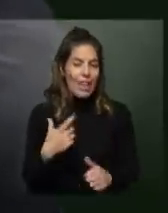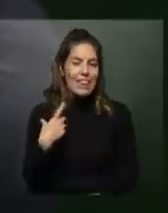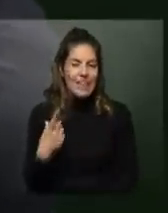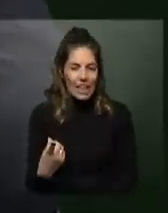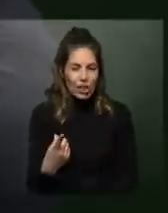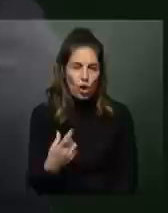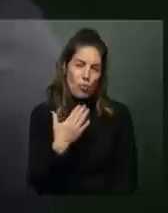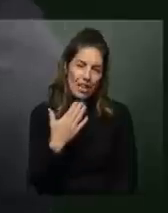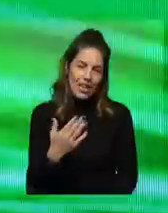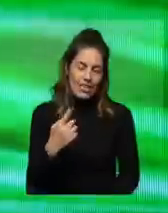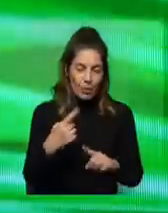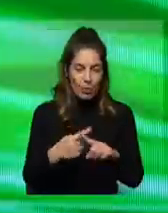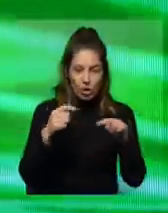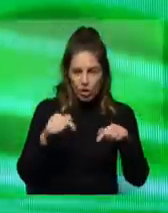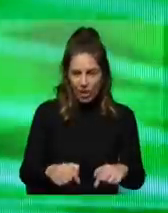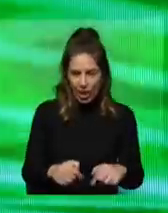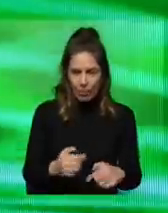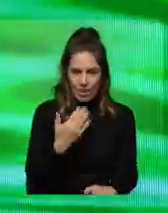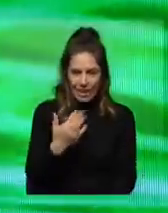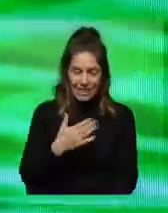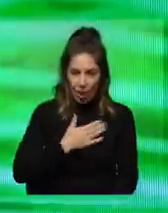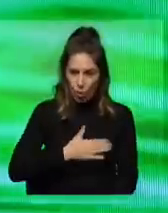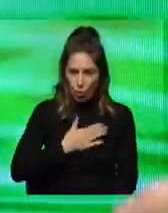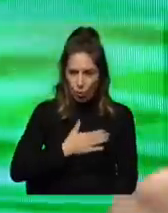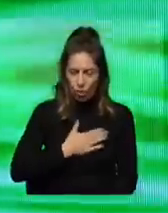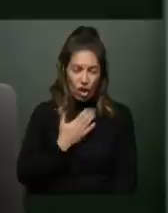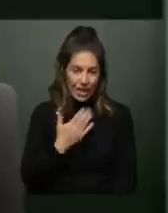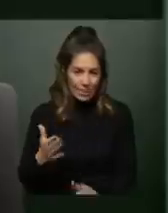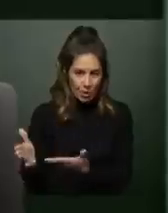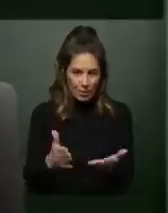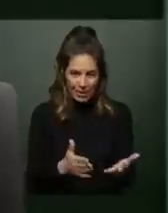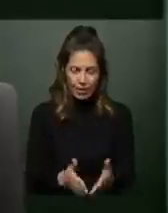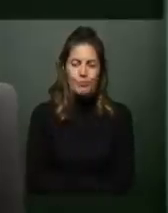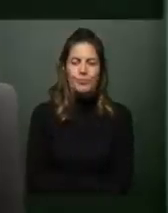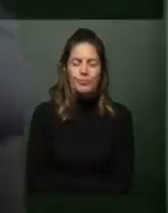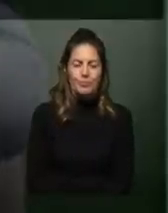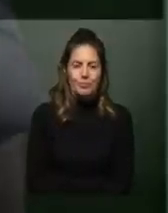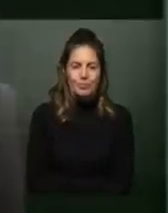gracias por estos minutos con mb noticias Gracias a ti un gusto Muchas gracias por la invitación